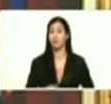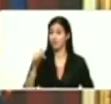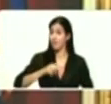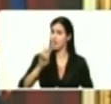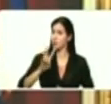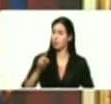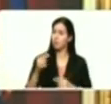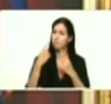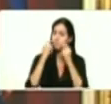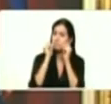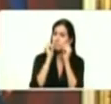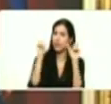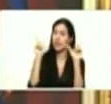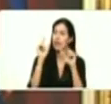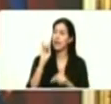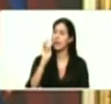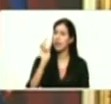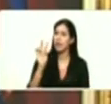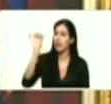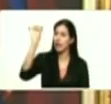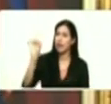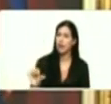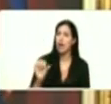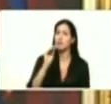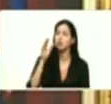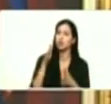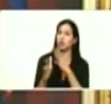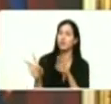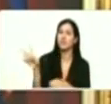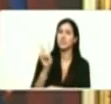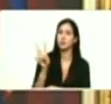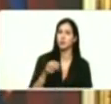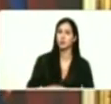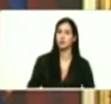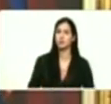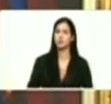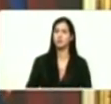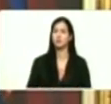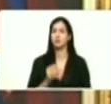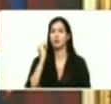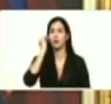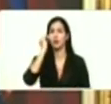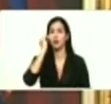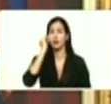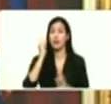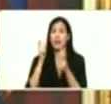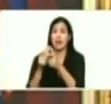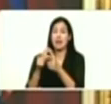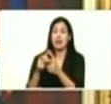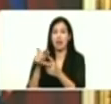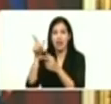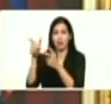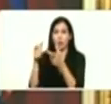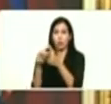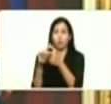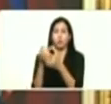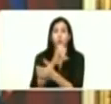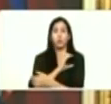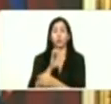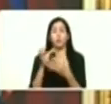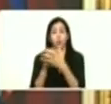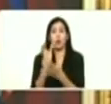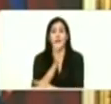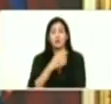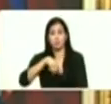es impresionante ¿vale? como la élite española tiene una obsesión con nosotros le tienen miedo a Bolívar